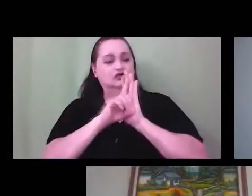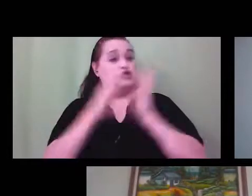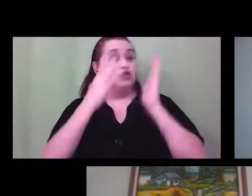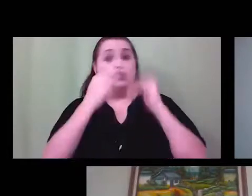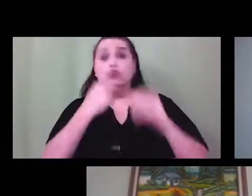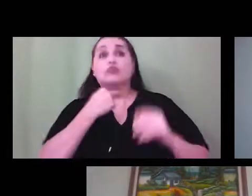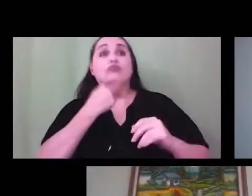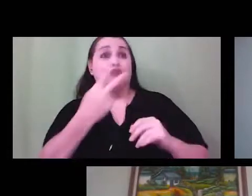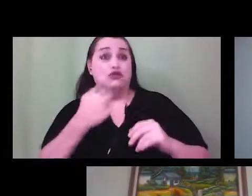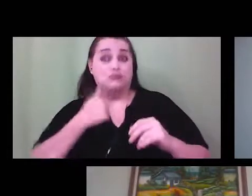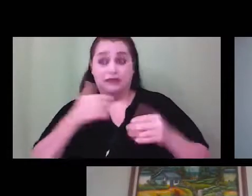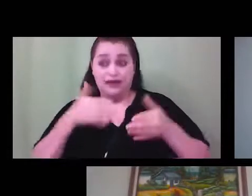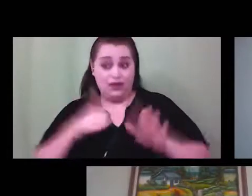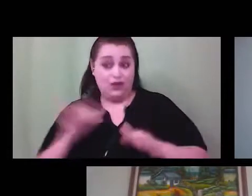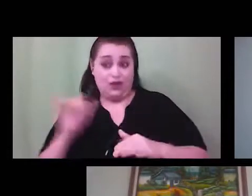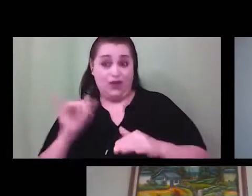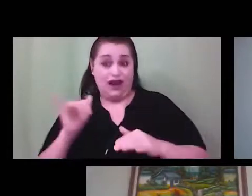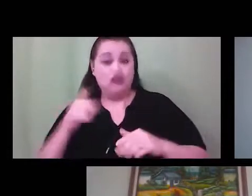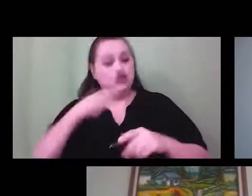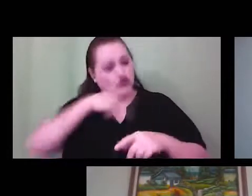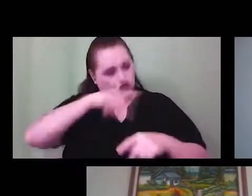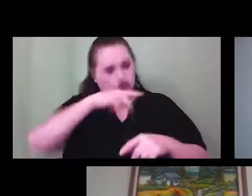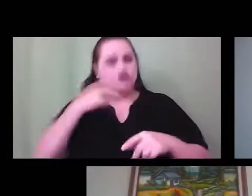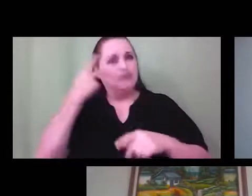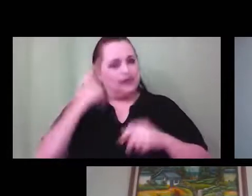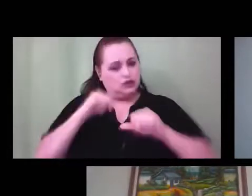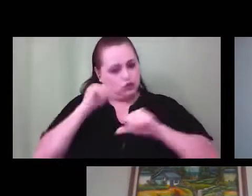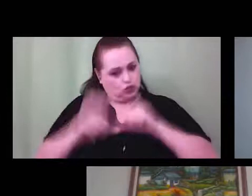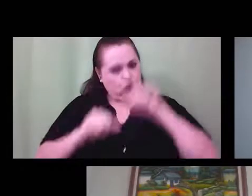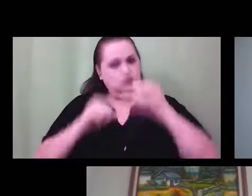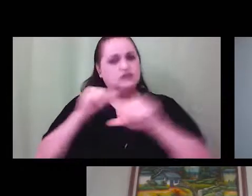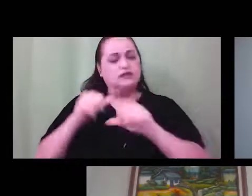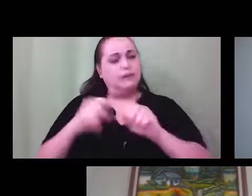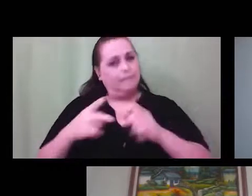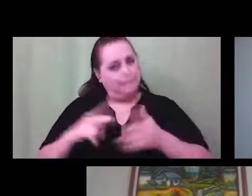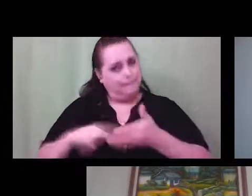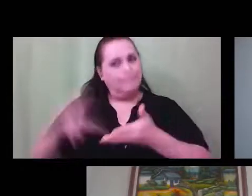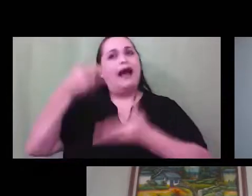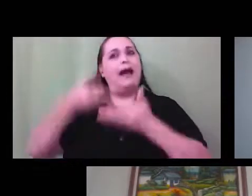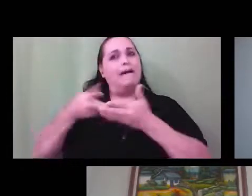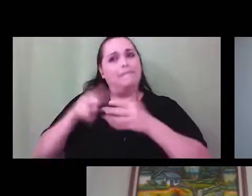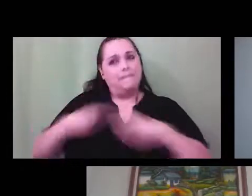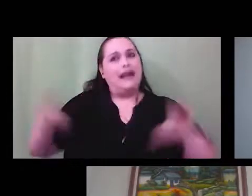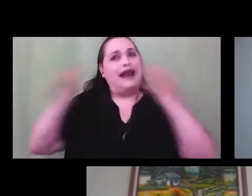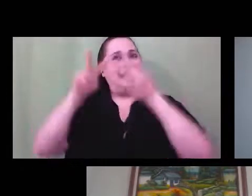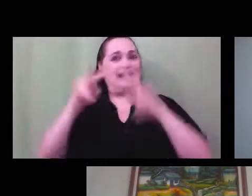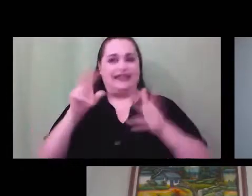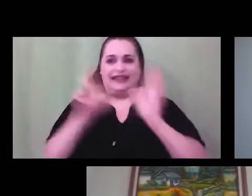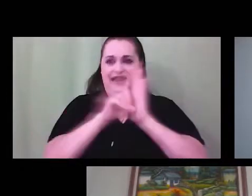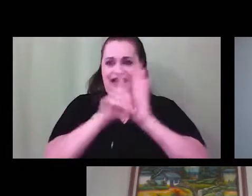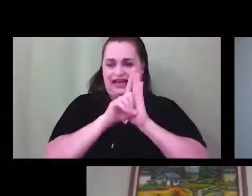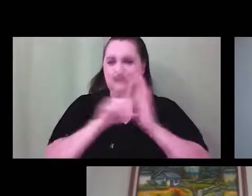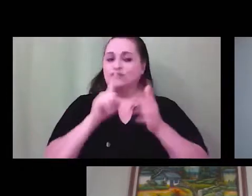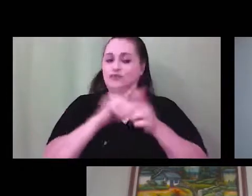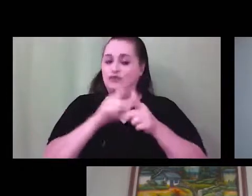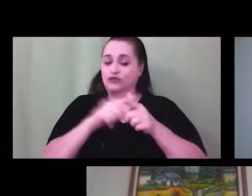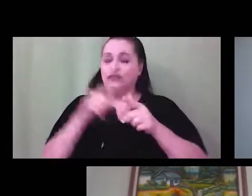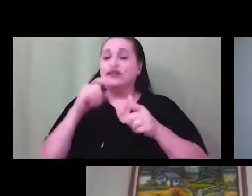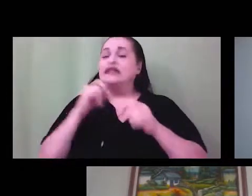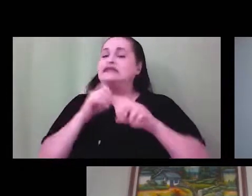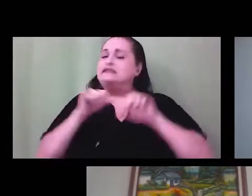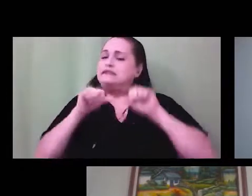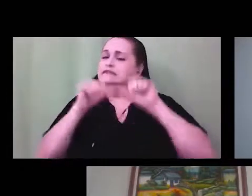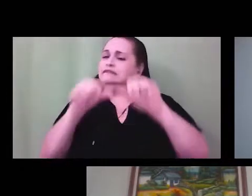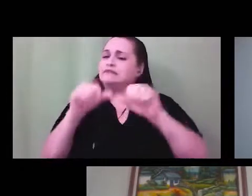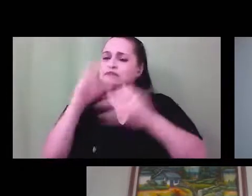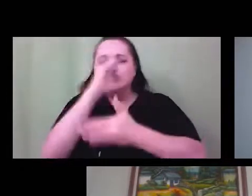como el caso del mío, nosotros tenemos que luchar por hacérselos valer. Entonces, seguimos buscando instituciones.